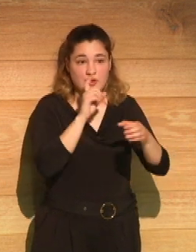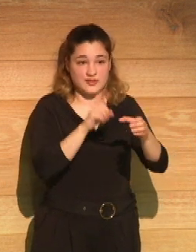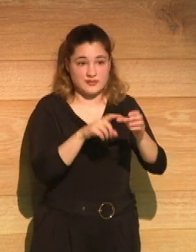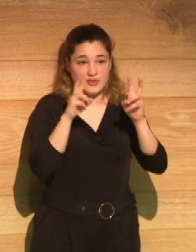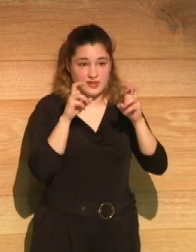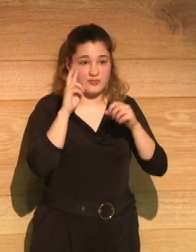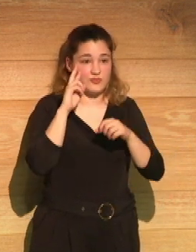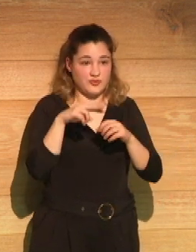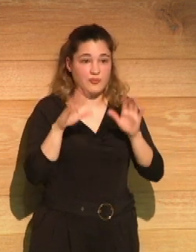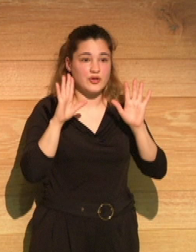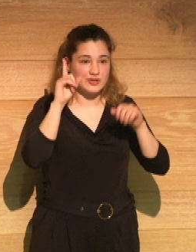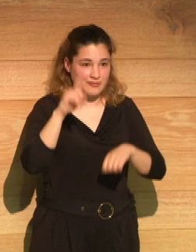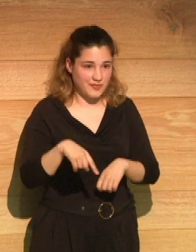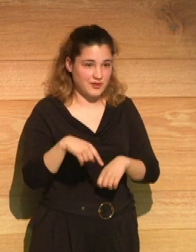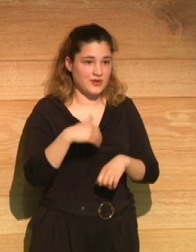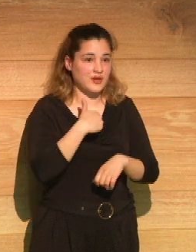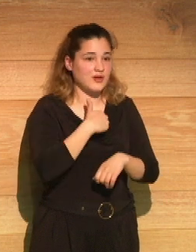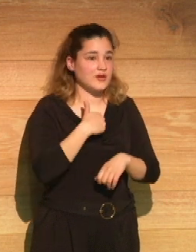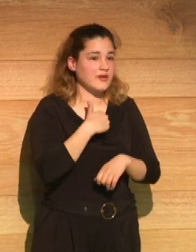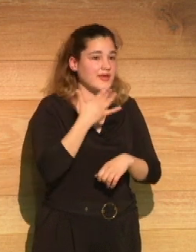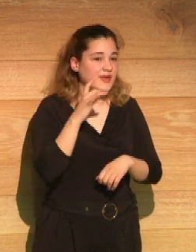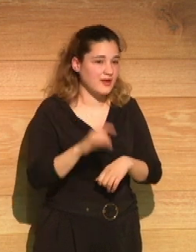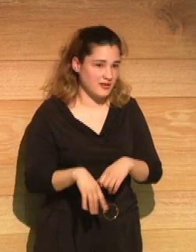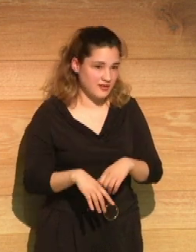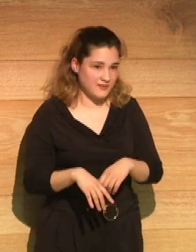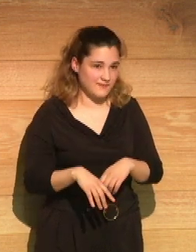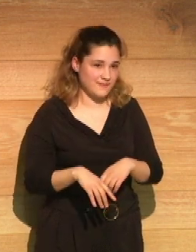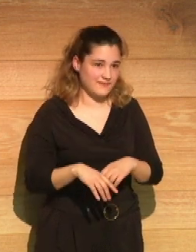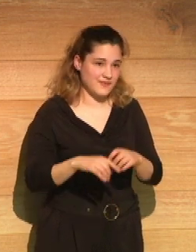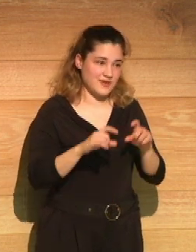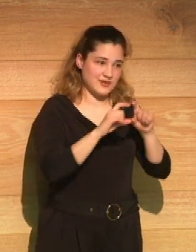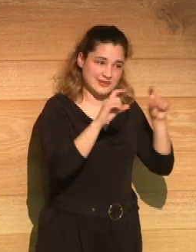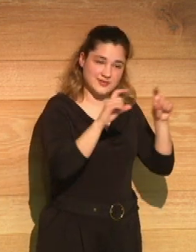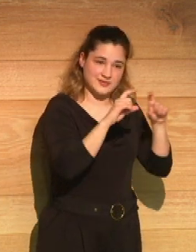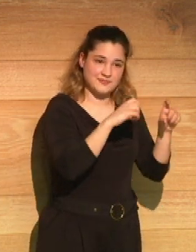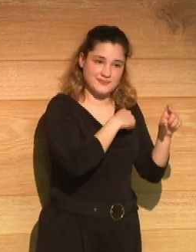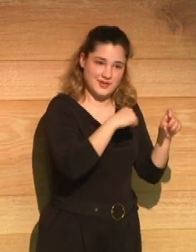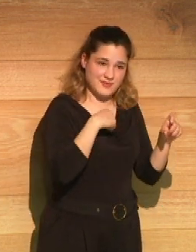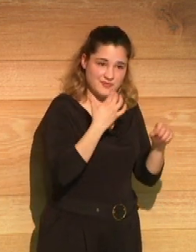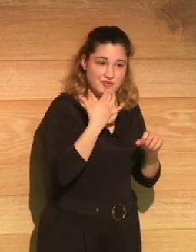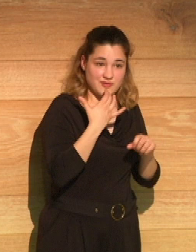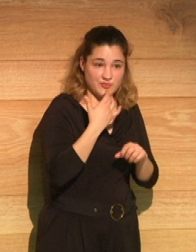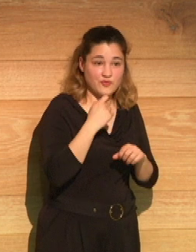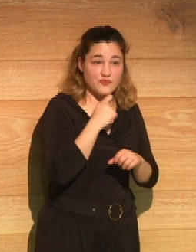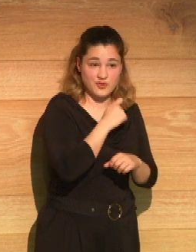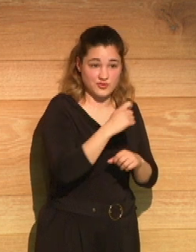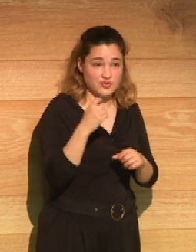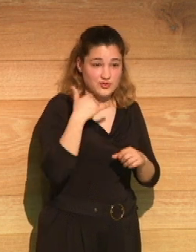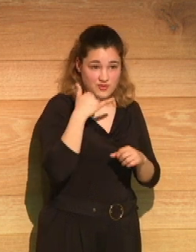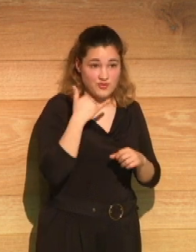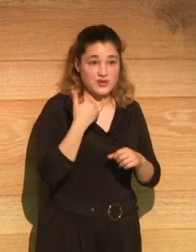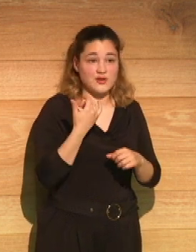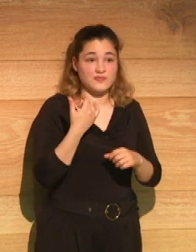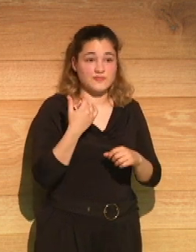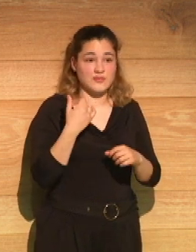el rol decisivo que han jugado instituciones privadas, como Fundación Telefónica, como Fundación Cultural